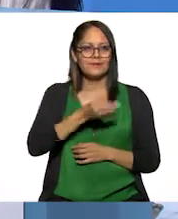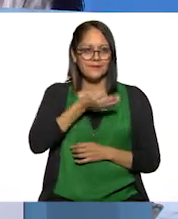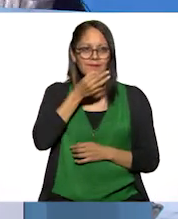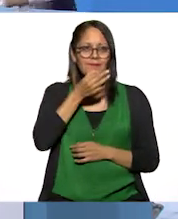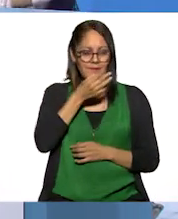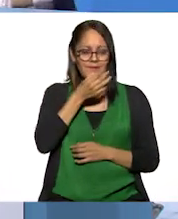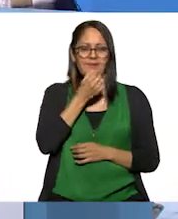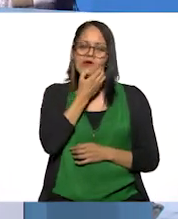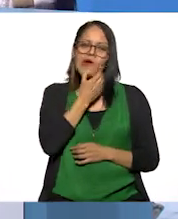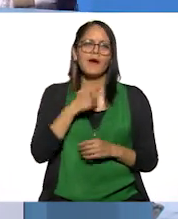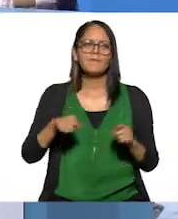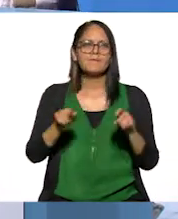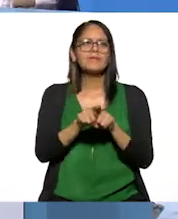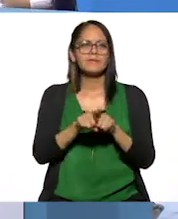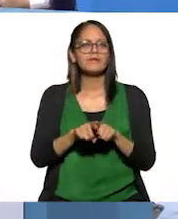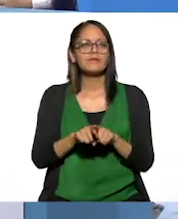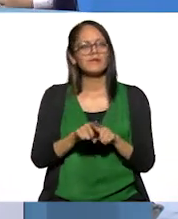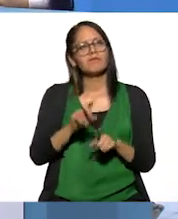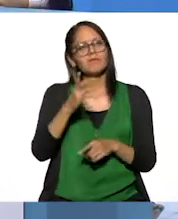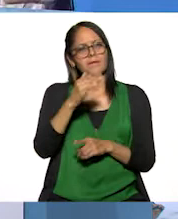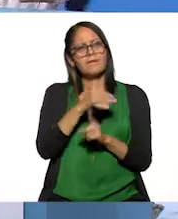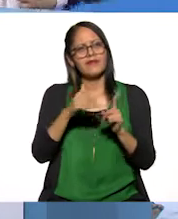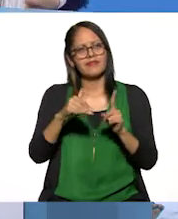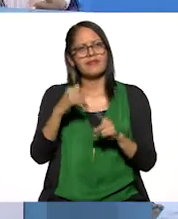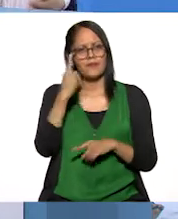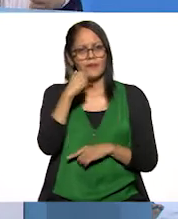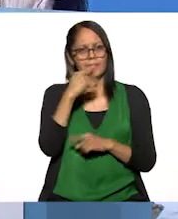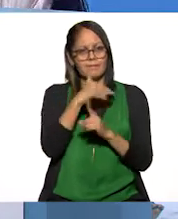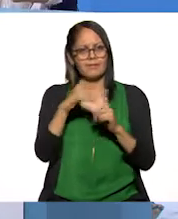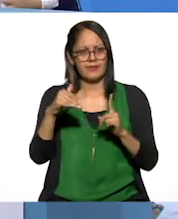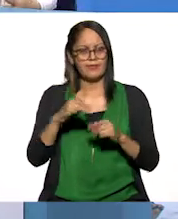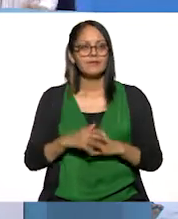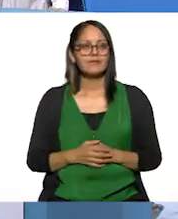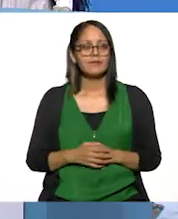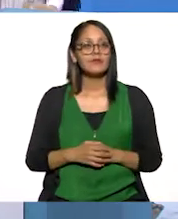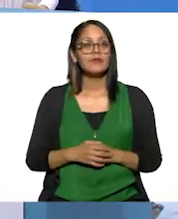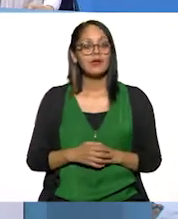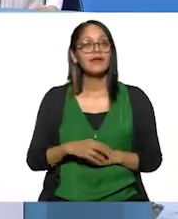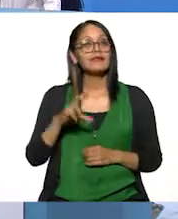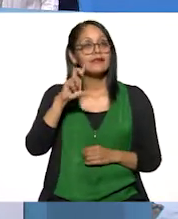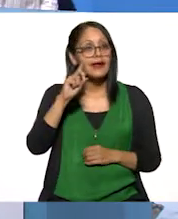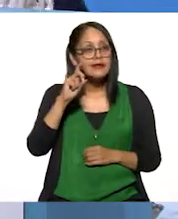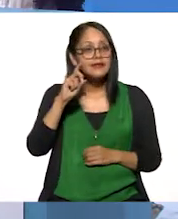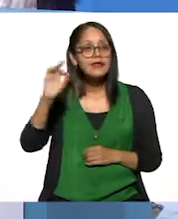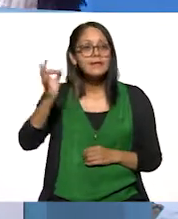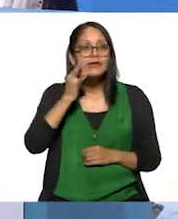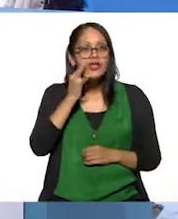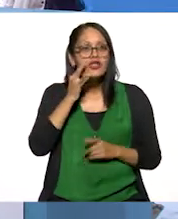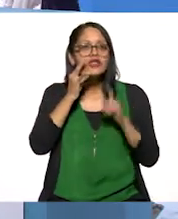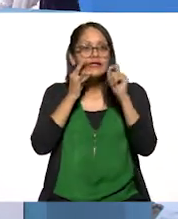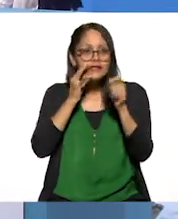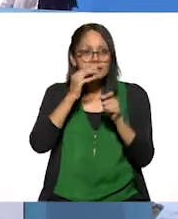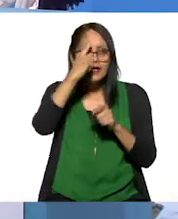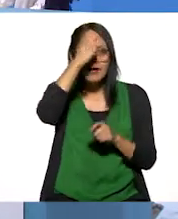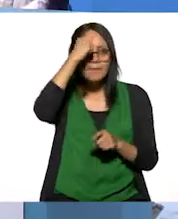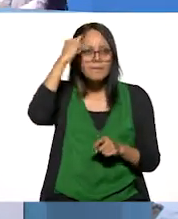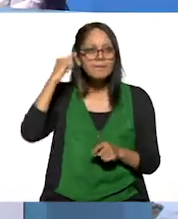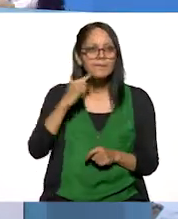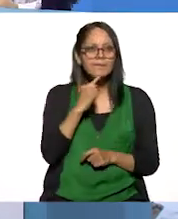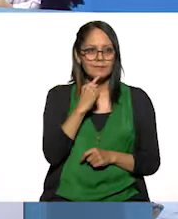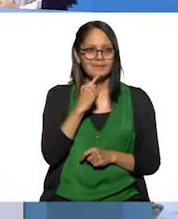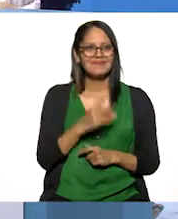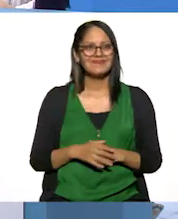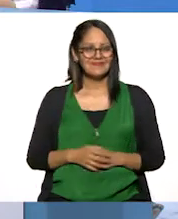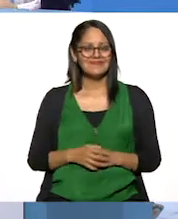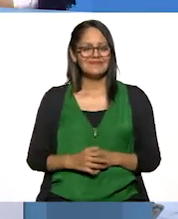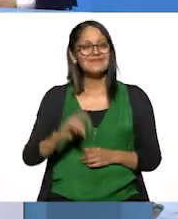minutos, o lo que es lo mismo, de media hora. Recuerden, 30 minutos es media hora, es la mitad de